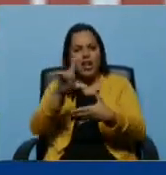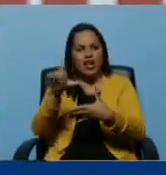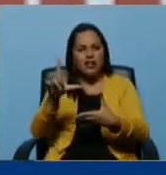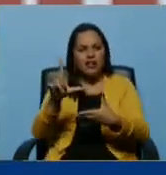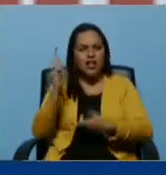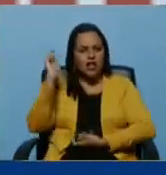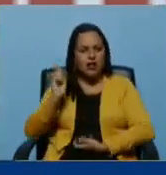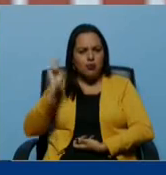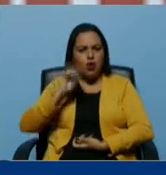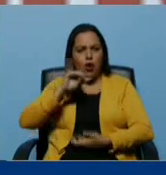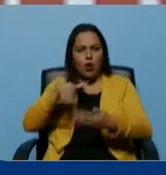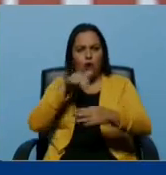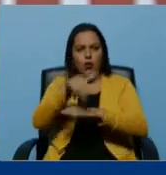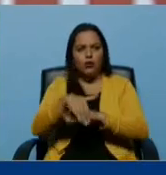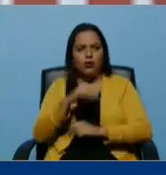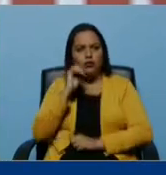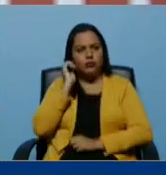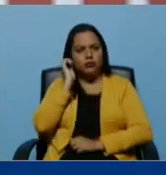Gracias.